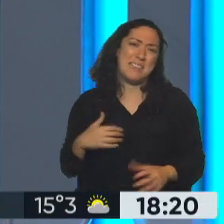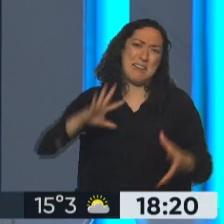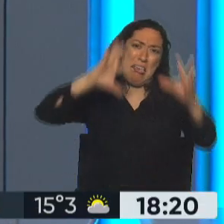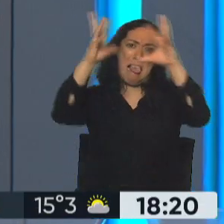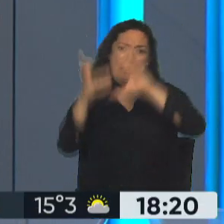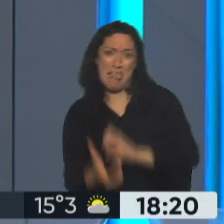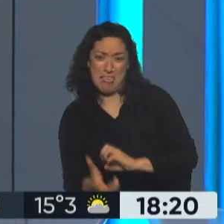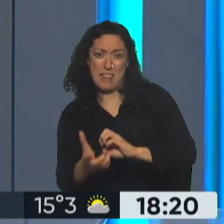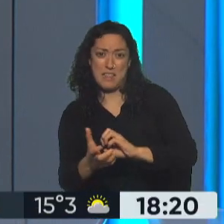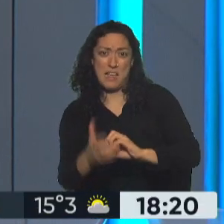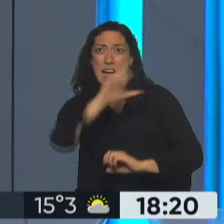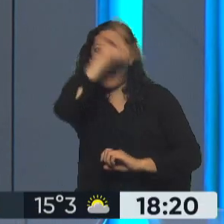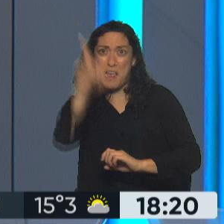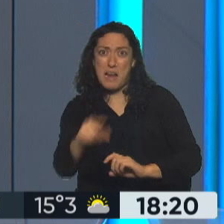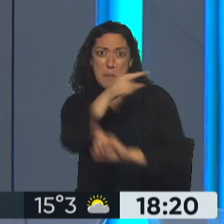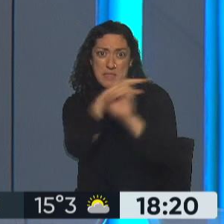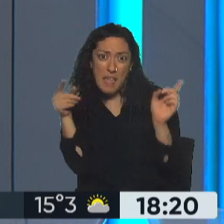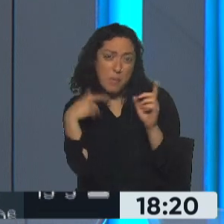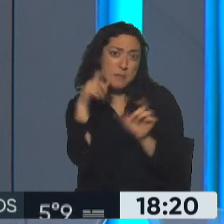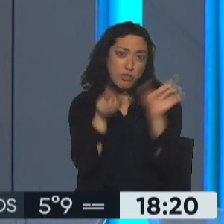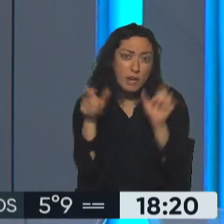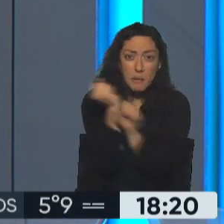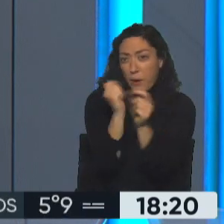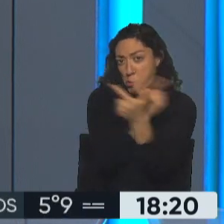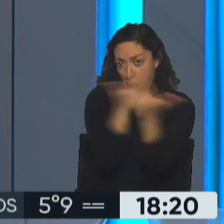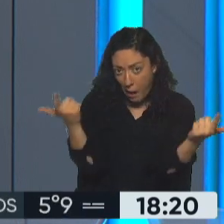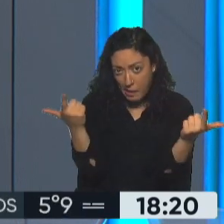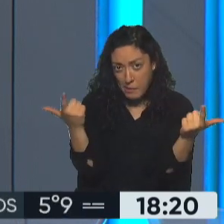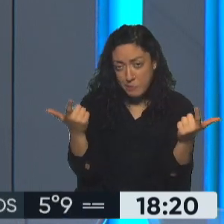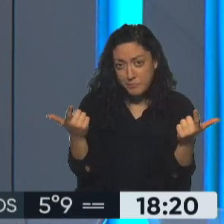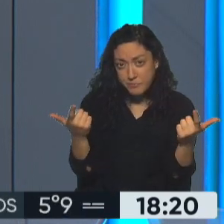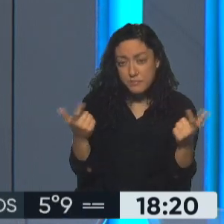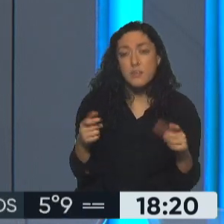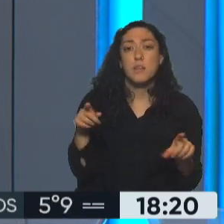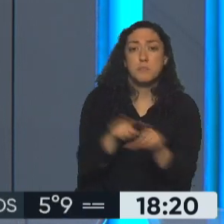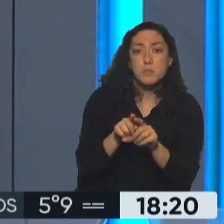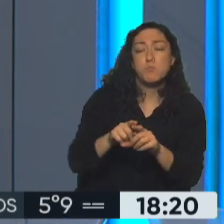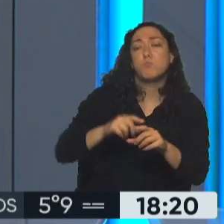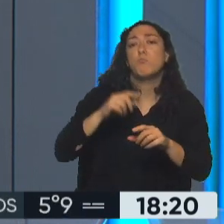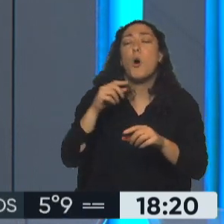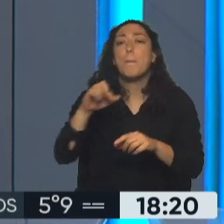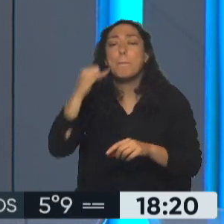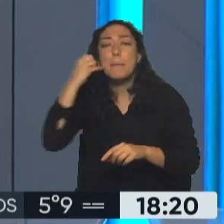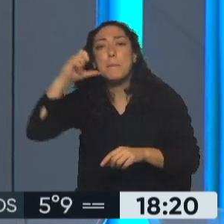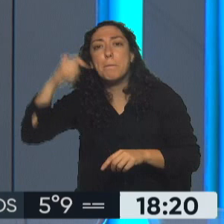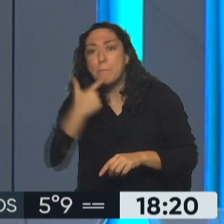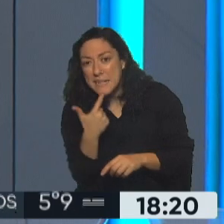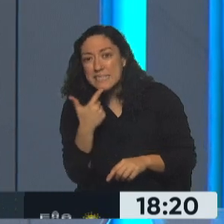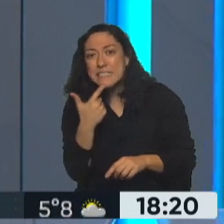dejó la mitad de la Argentina sin trabajo, dejó al aparato productivo de la pequeña y mediana